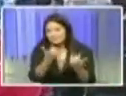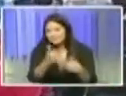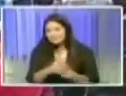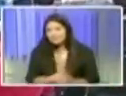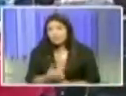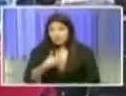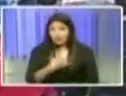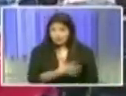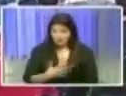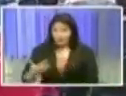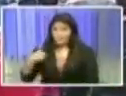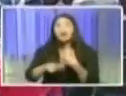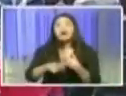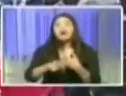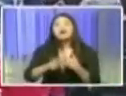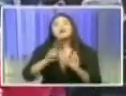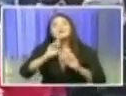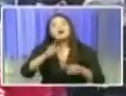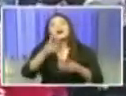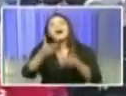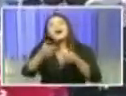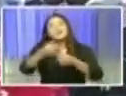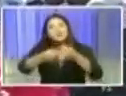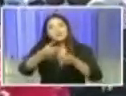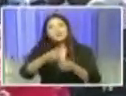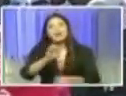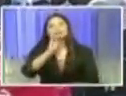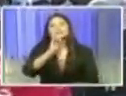¿Quieren mi número de WhatsApp?